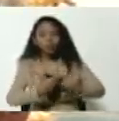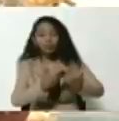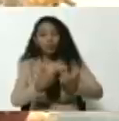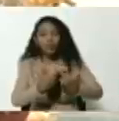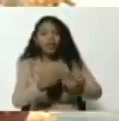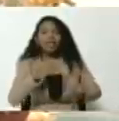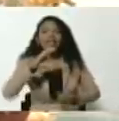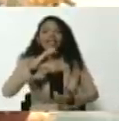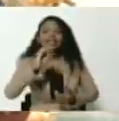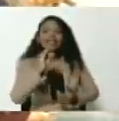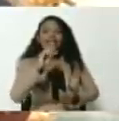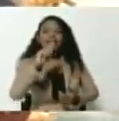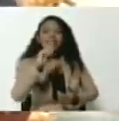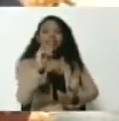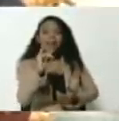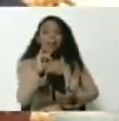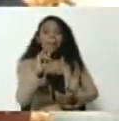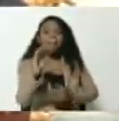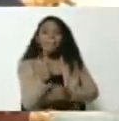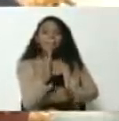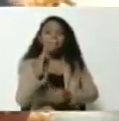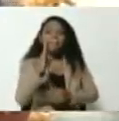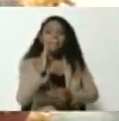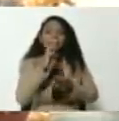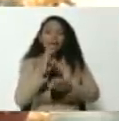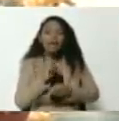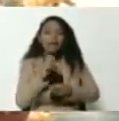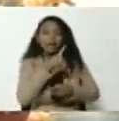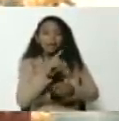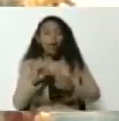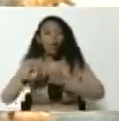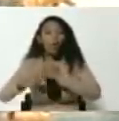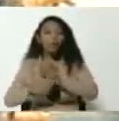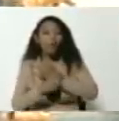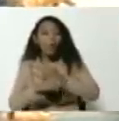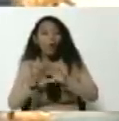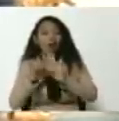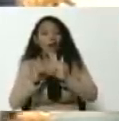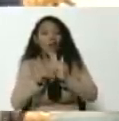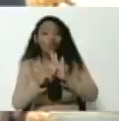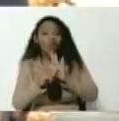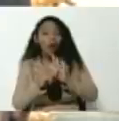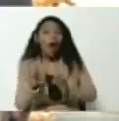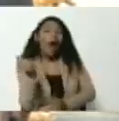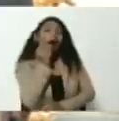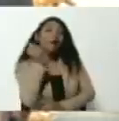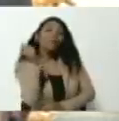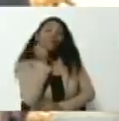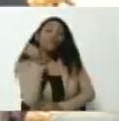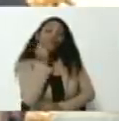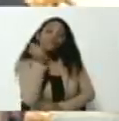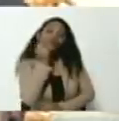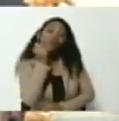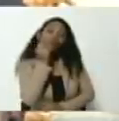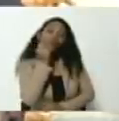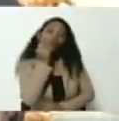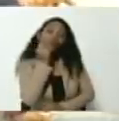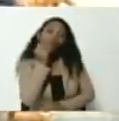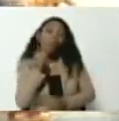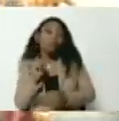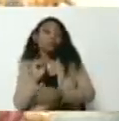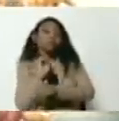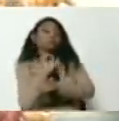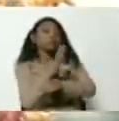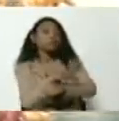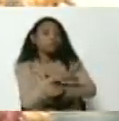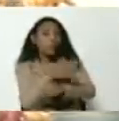Citibank. Y Guaidó, el ladrón ese, sin ningún tipo de atribución, envió una carta